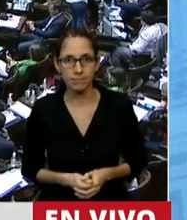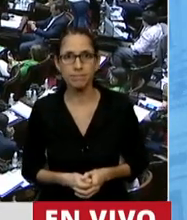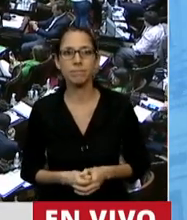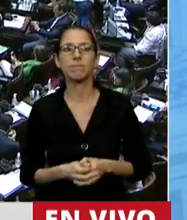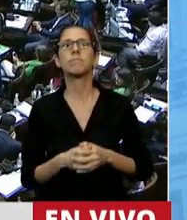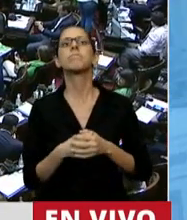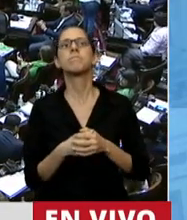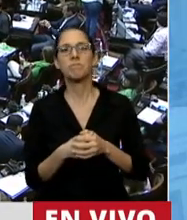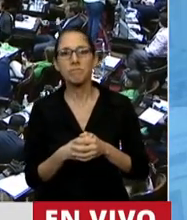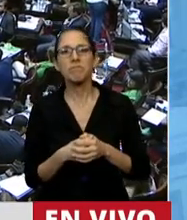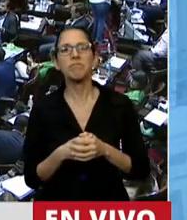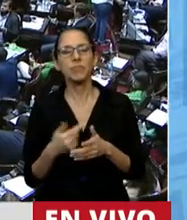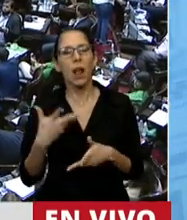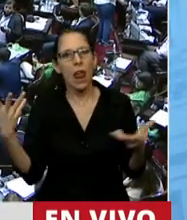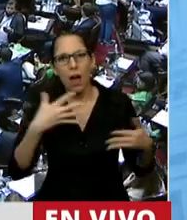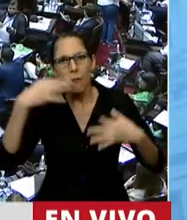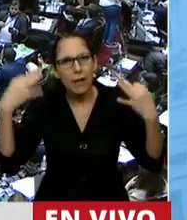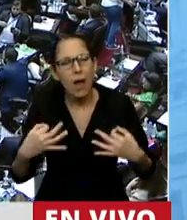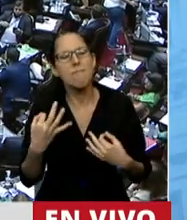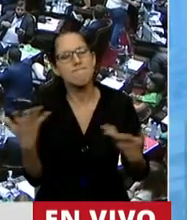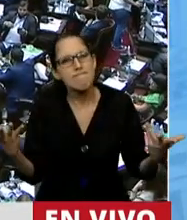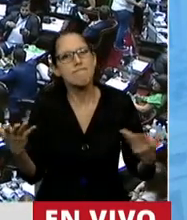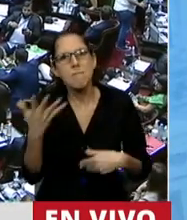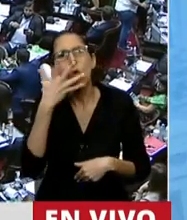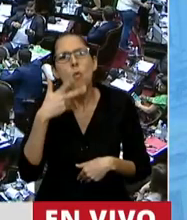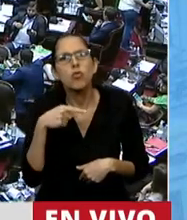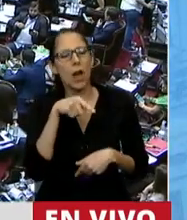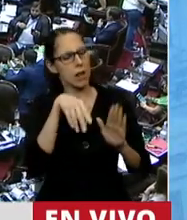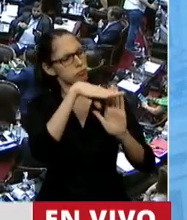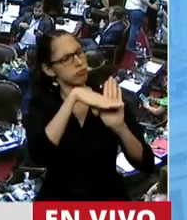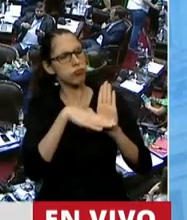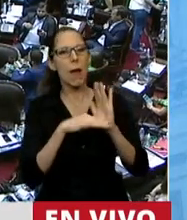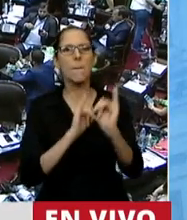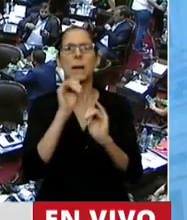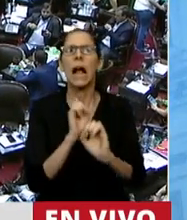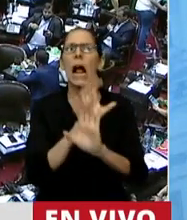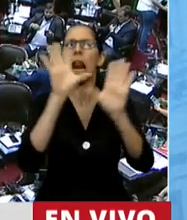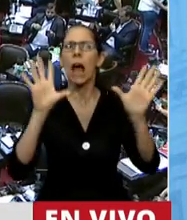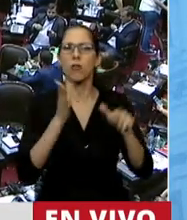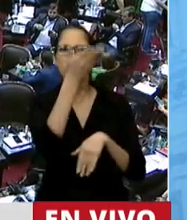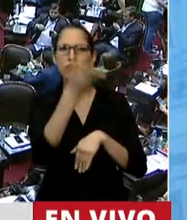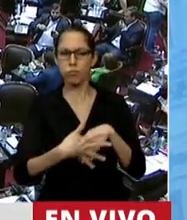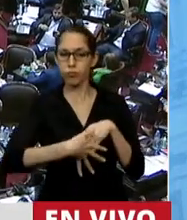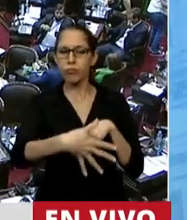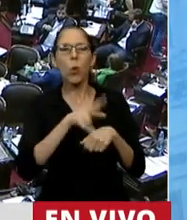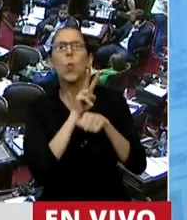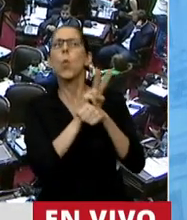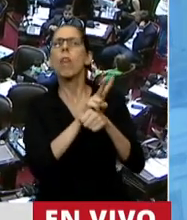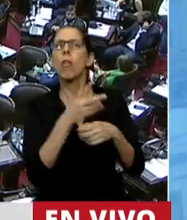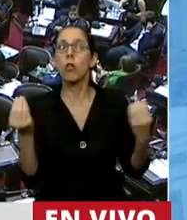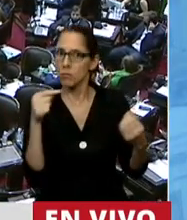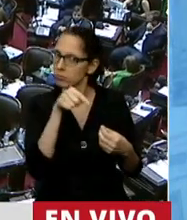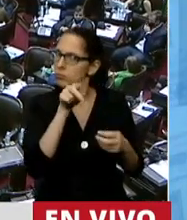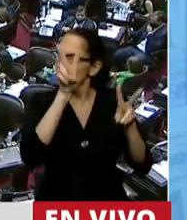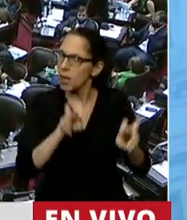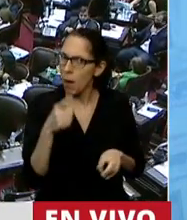que realmente con claridad nos establezca cómo iba a ser el cuidado de la gestante. Me interesa el cuidado de la